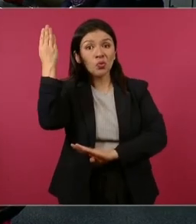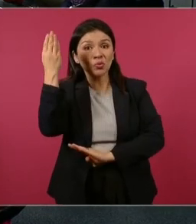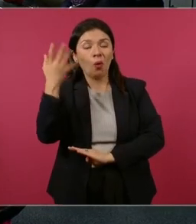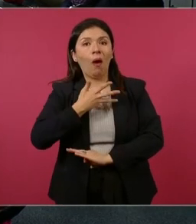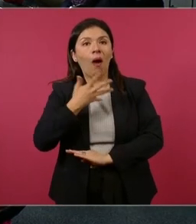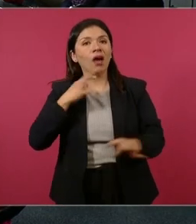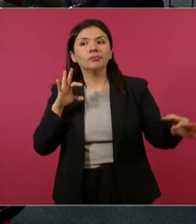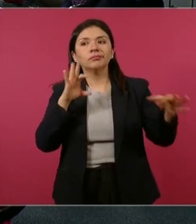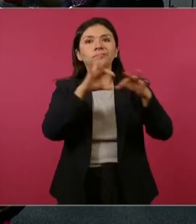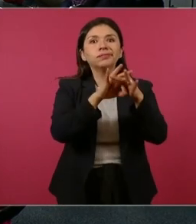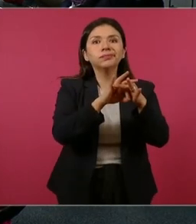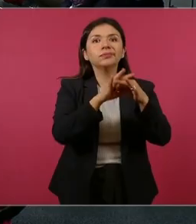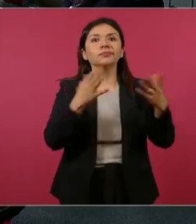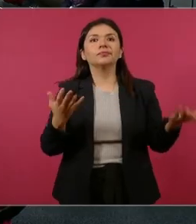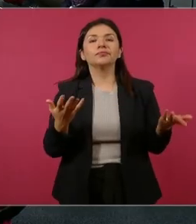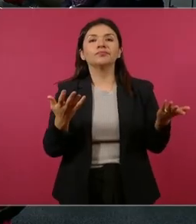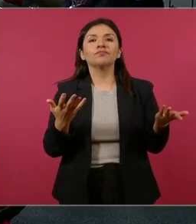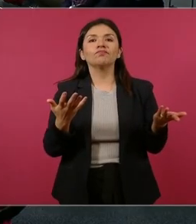compartimos pues